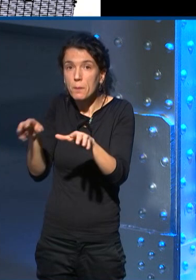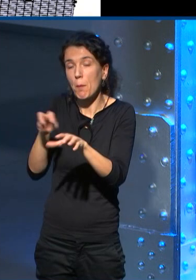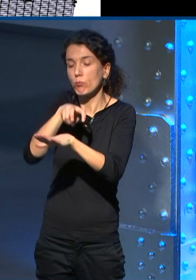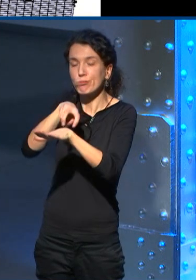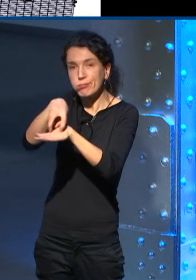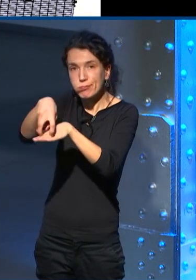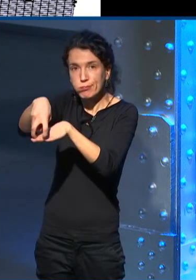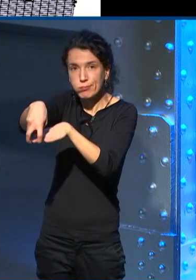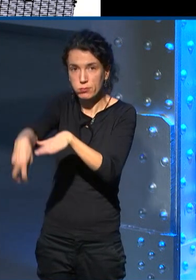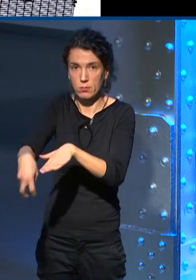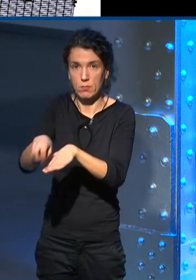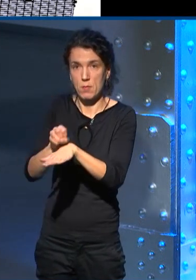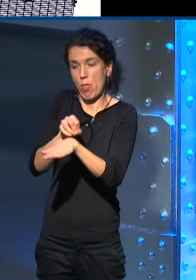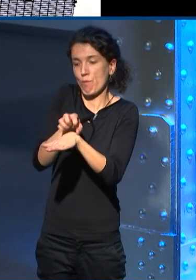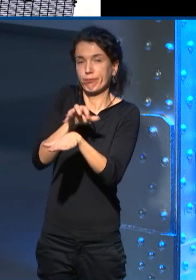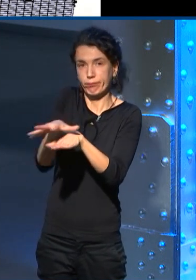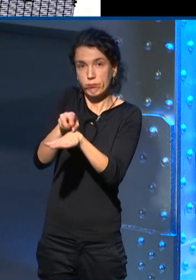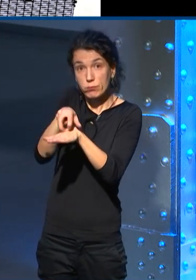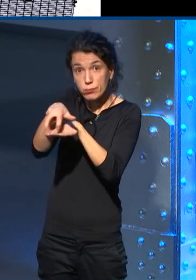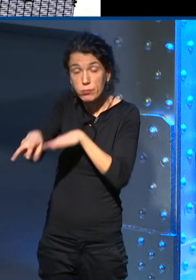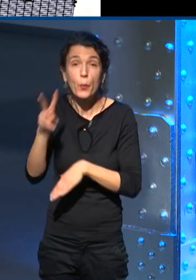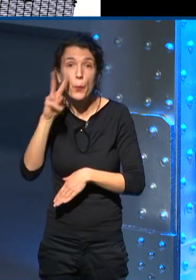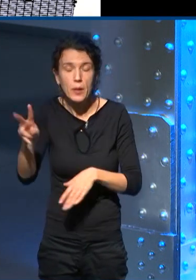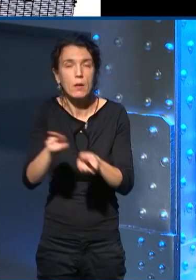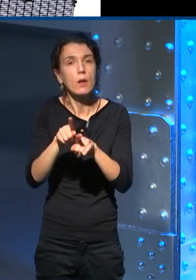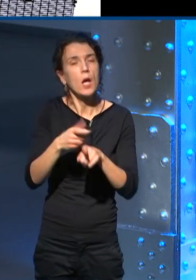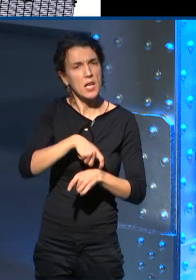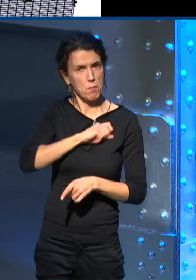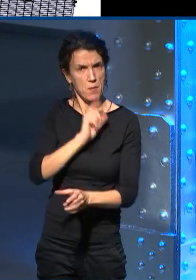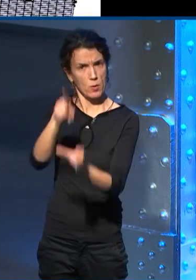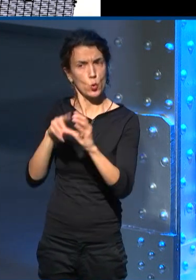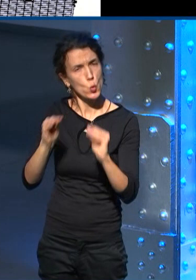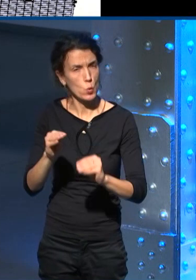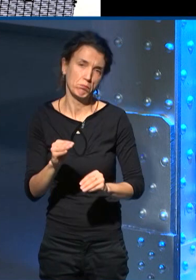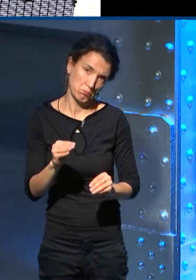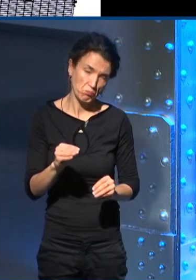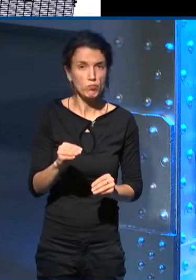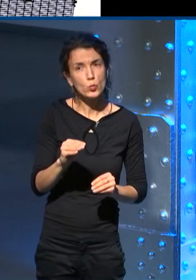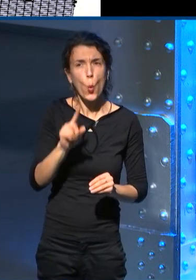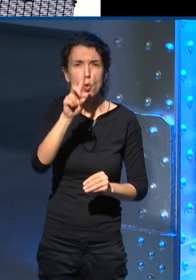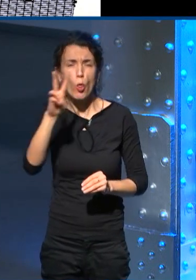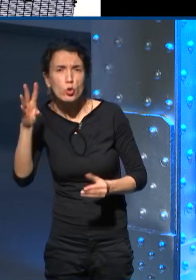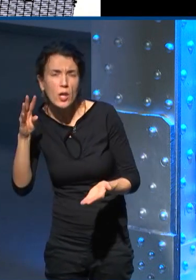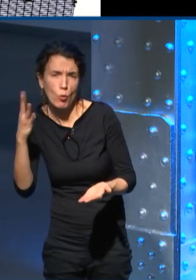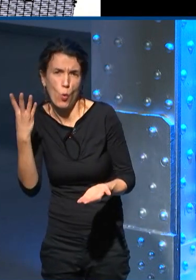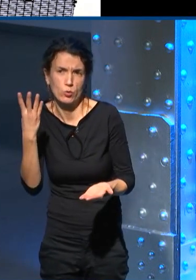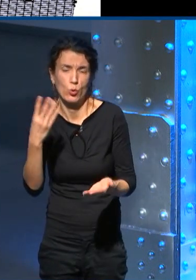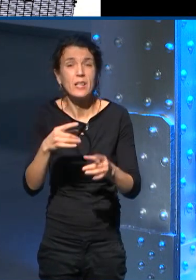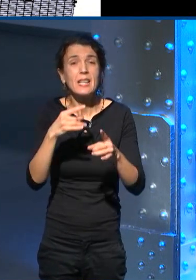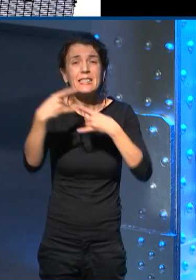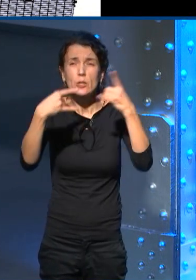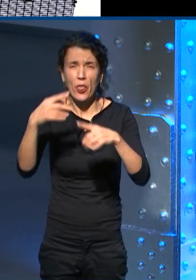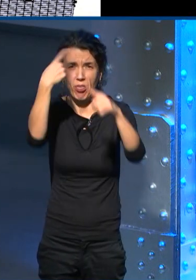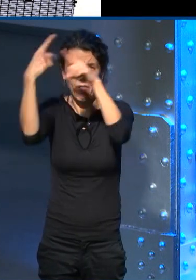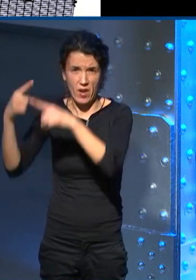ahí encima plegado. Y aquí, pues fíjense, la contribución española es no 1, no 2, no 3, 4 sensores